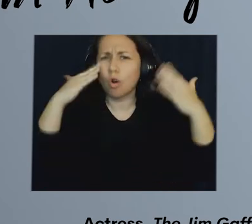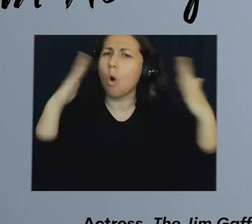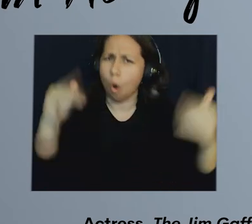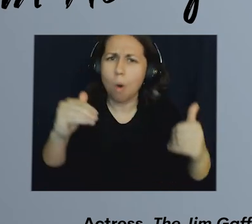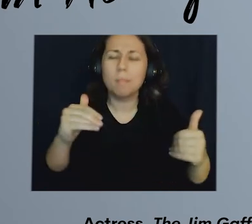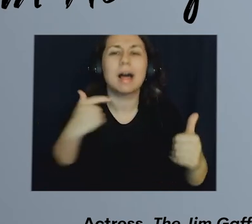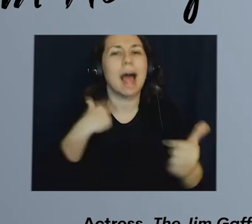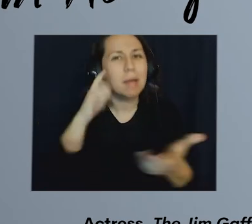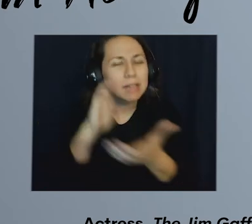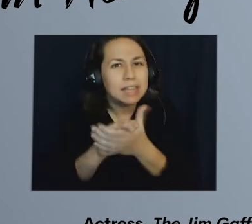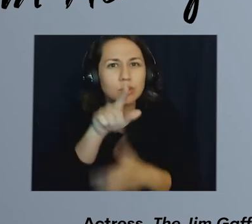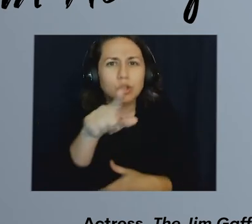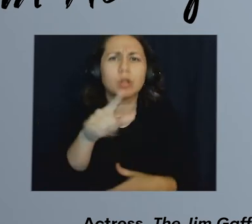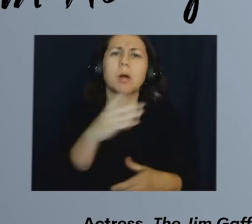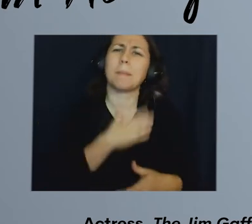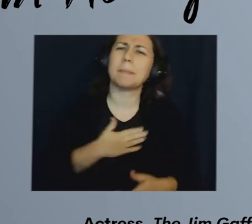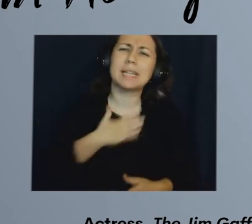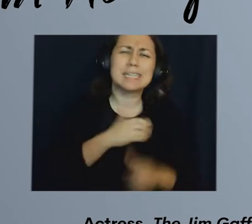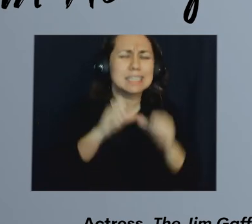suerte.